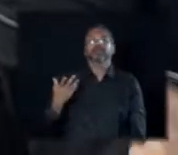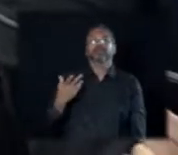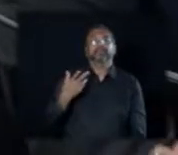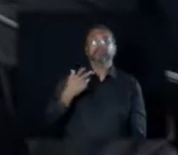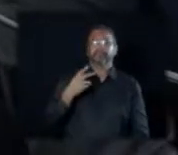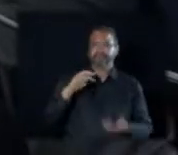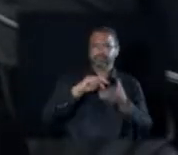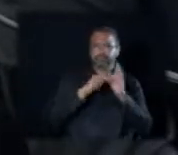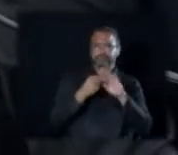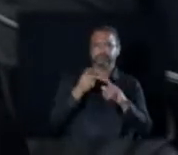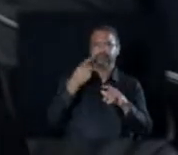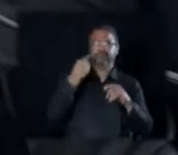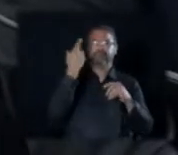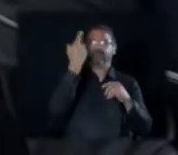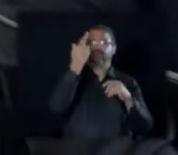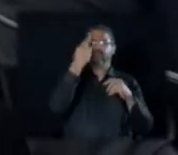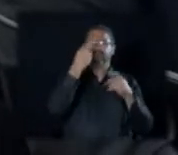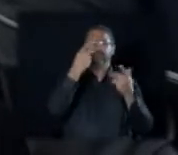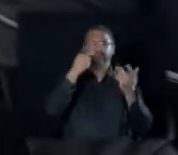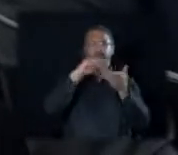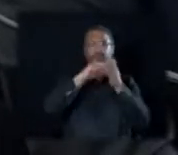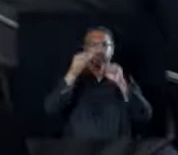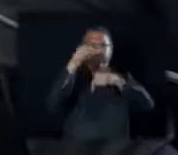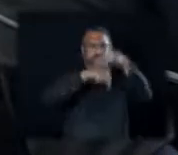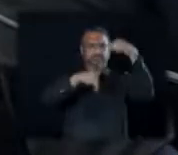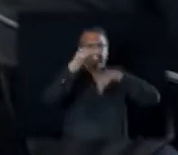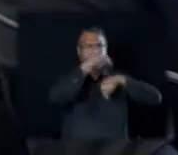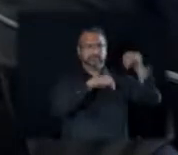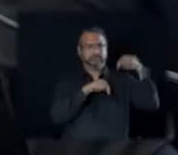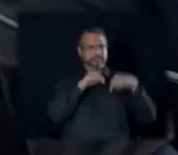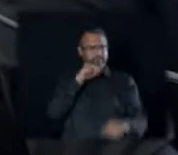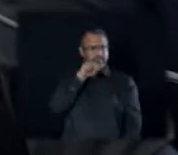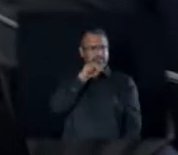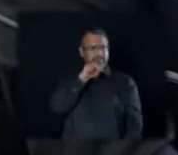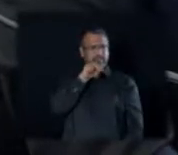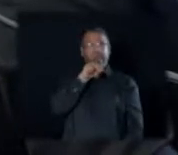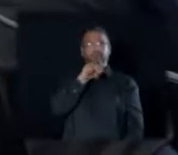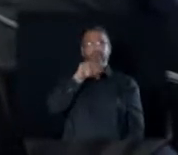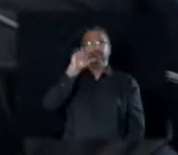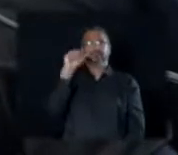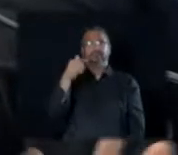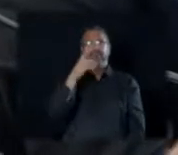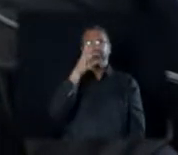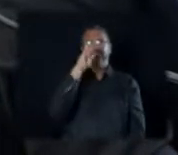que se está llevando a cabo, cuando se miran las causas,